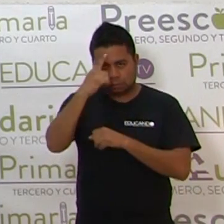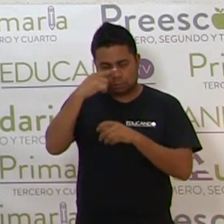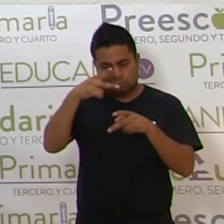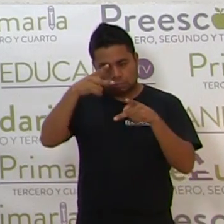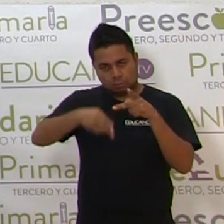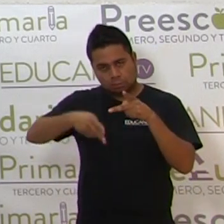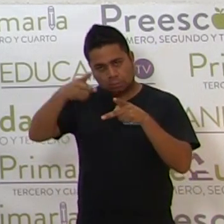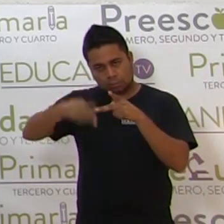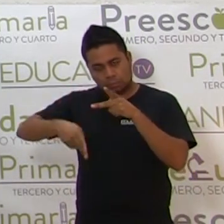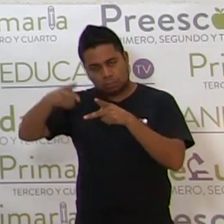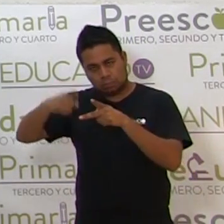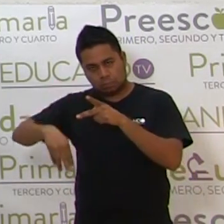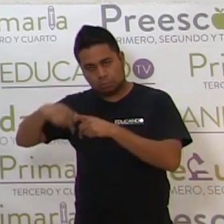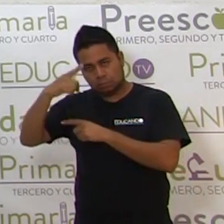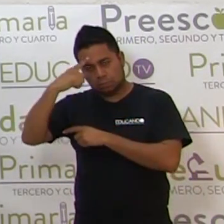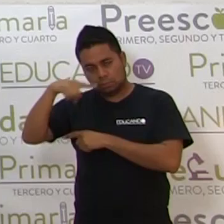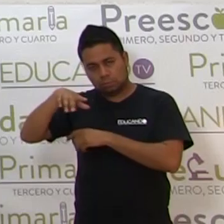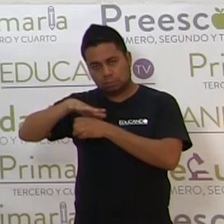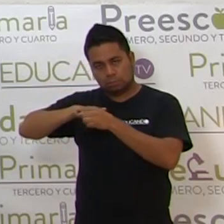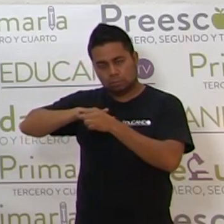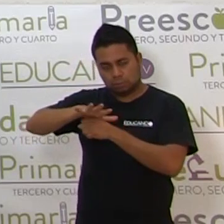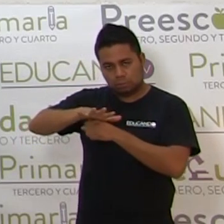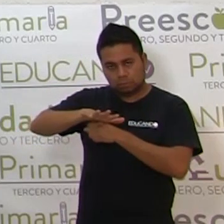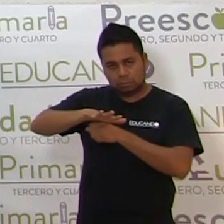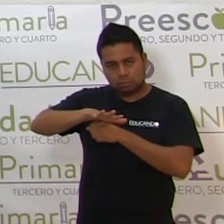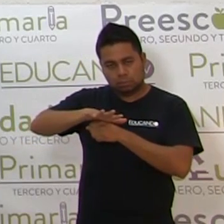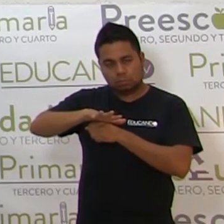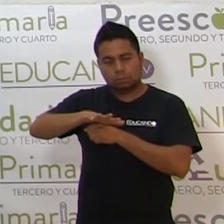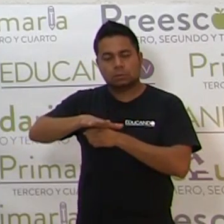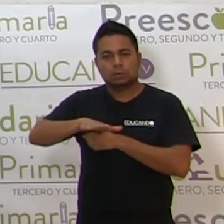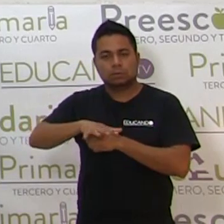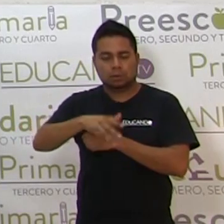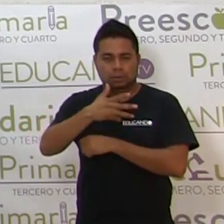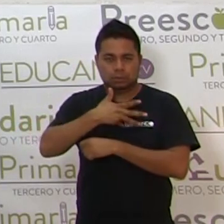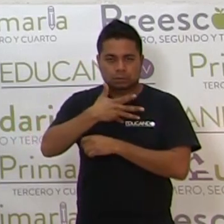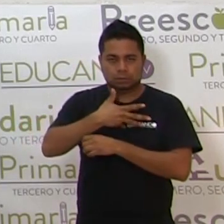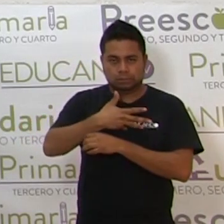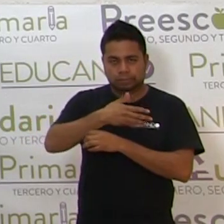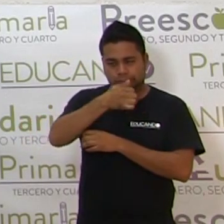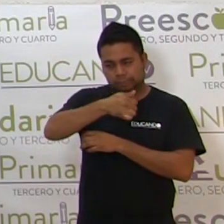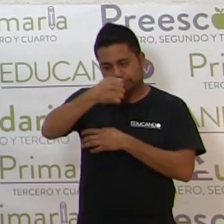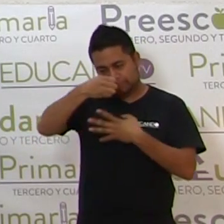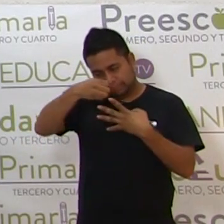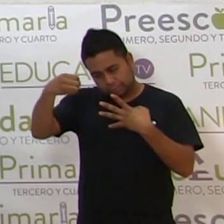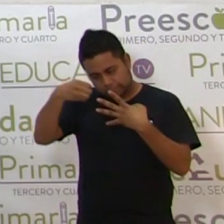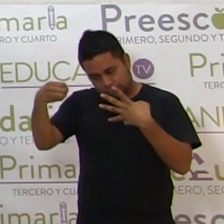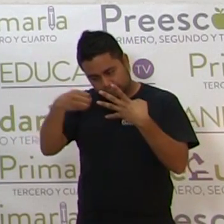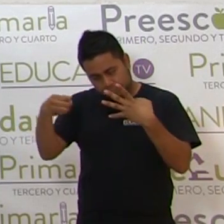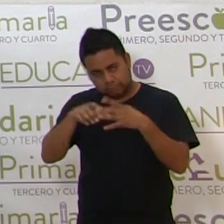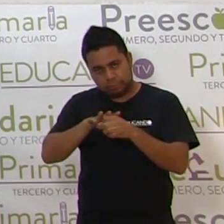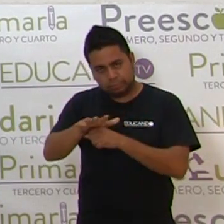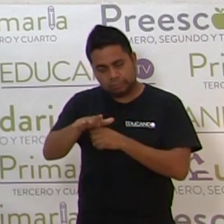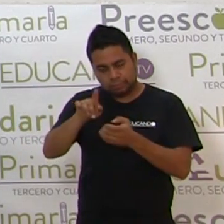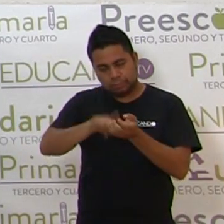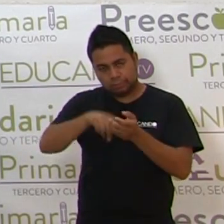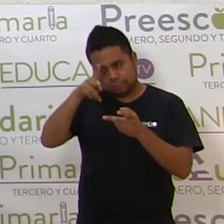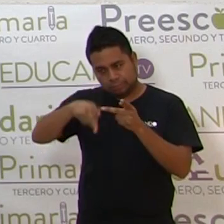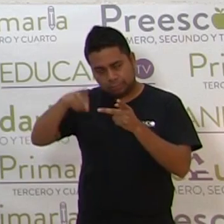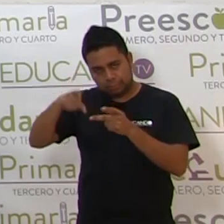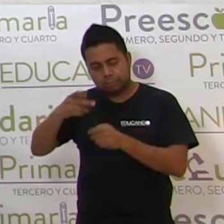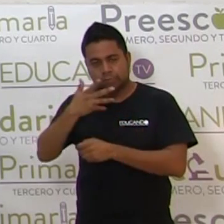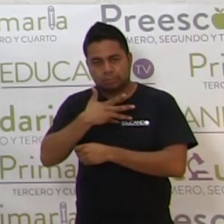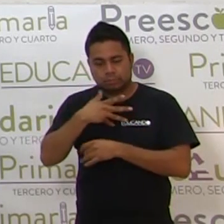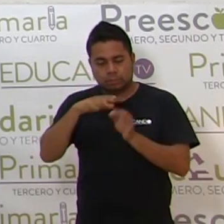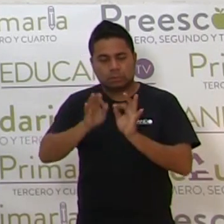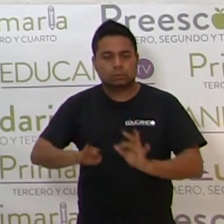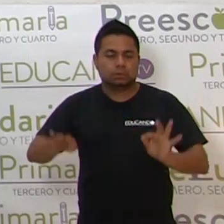sílabas que va a tener cada uno de los versos. Bien, es importante en esta